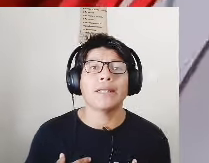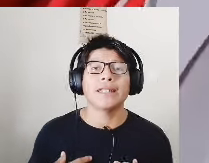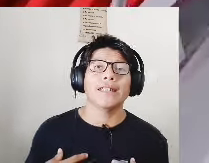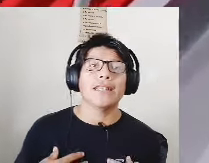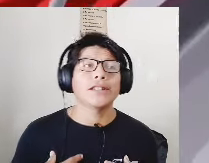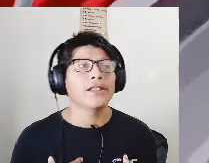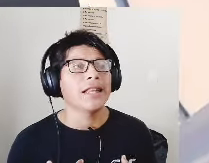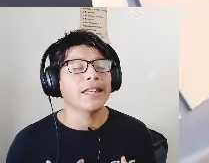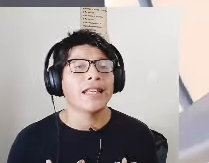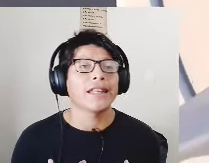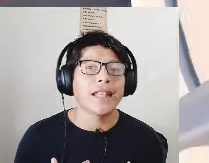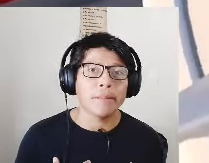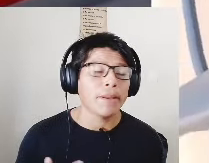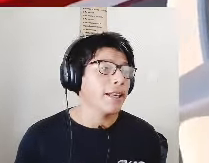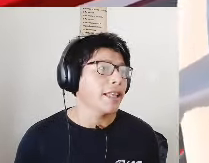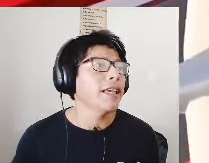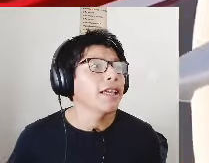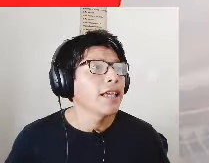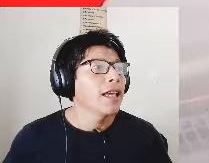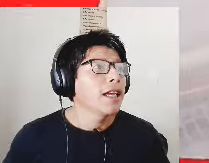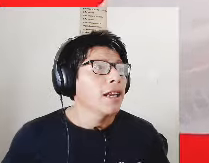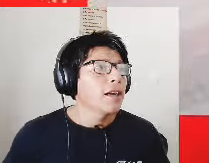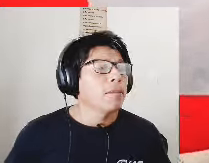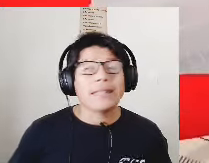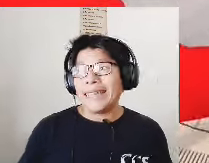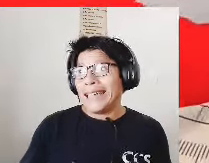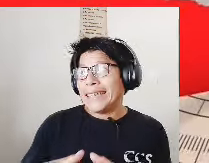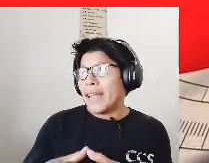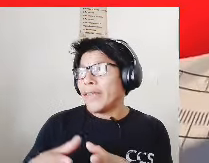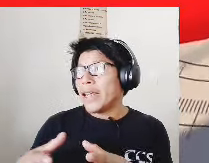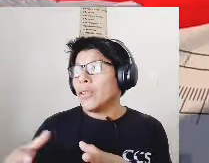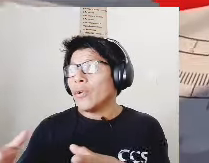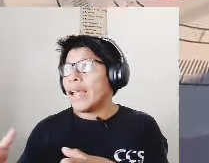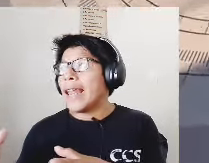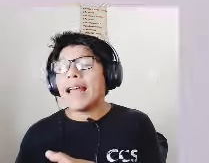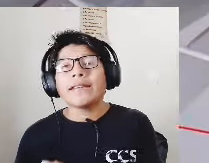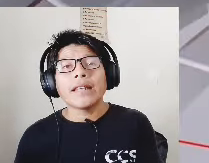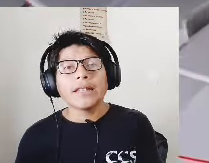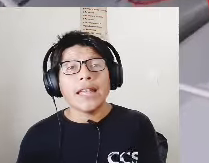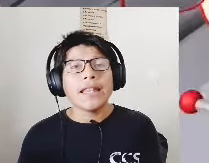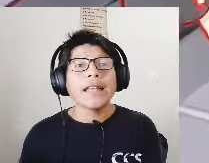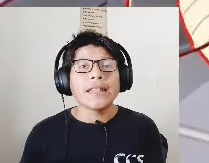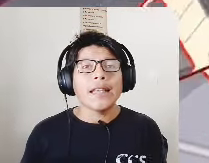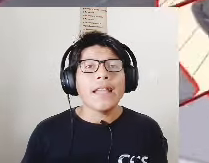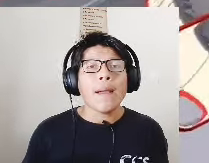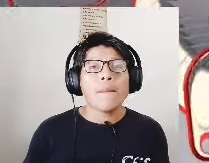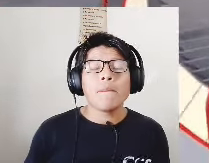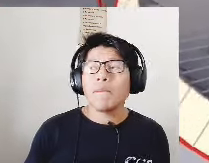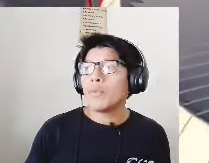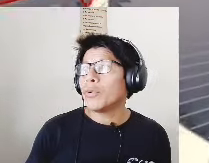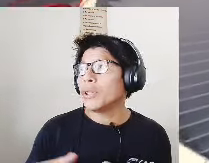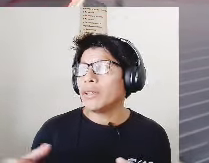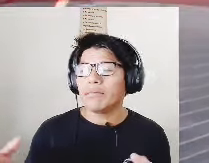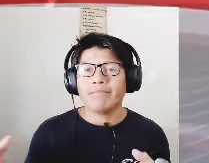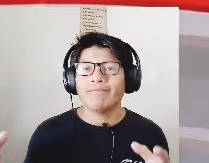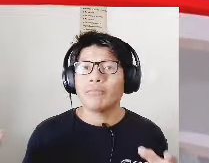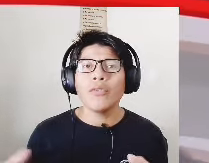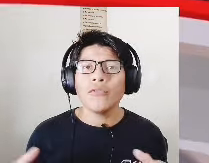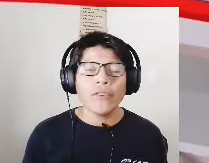sido presidente nacional del PRD, pues, y sabiendo el antecedente